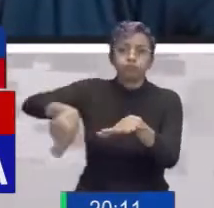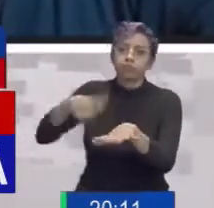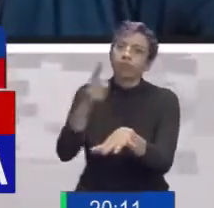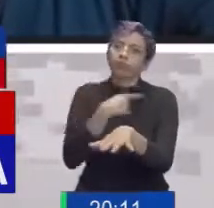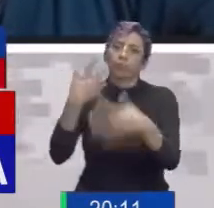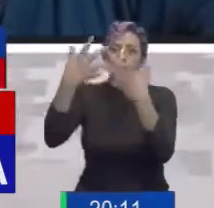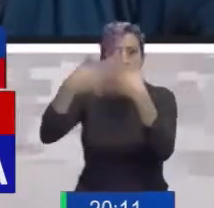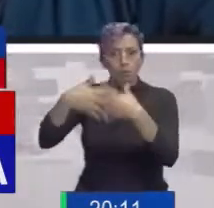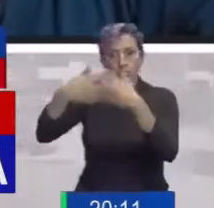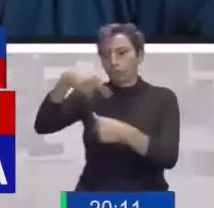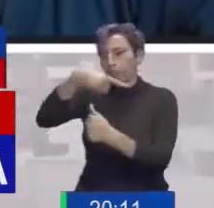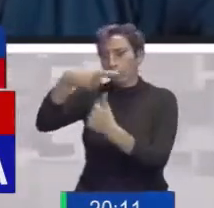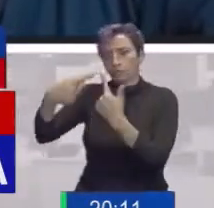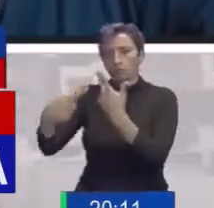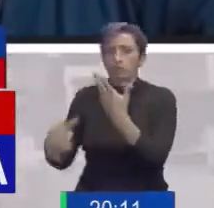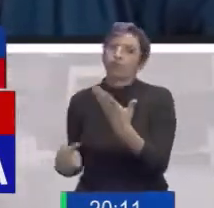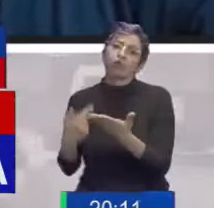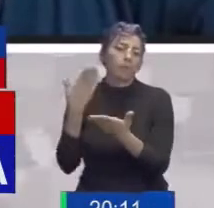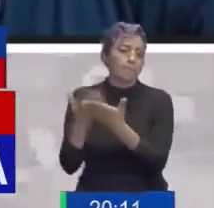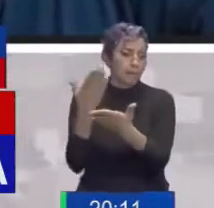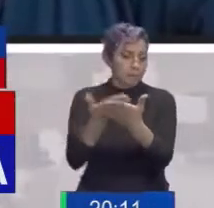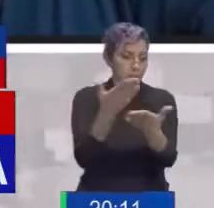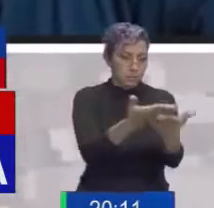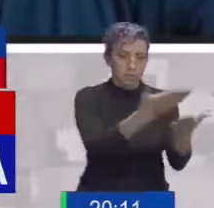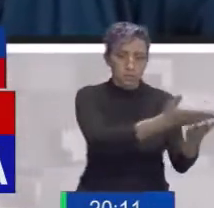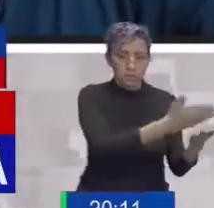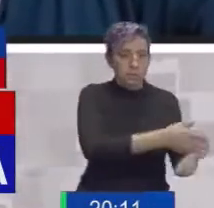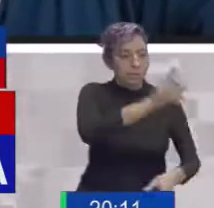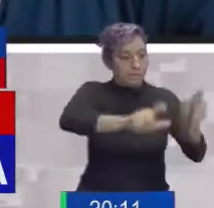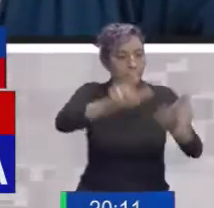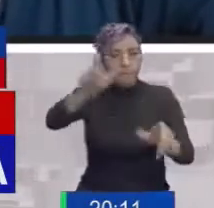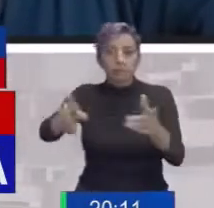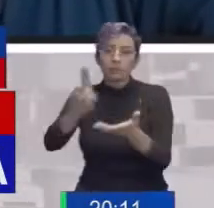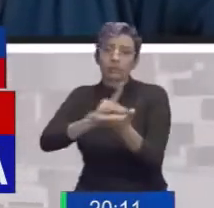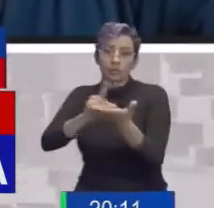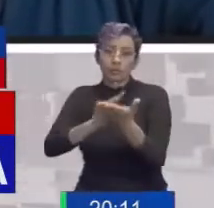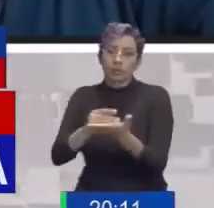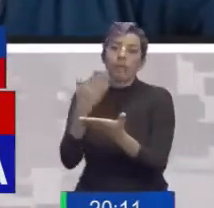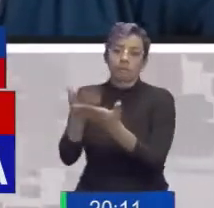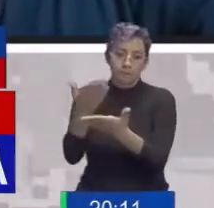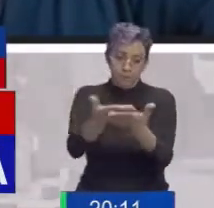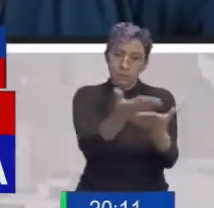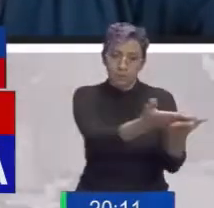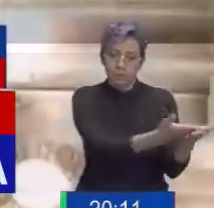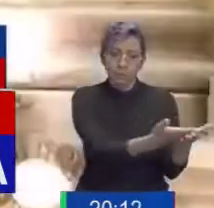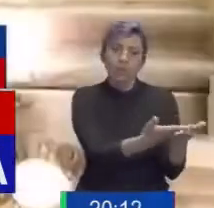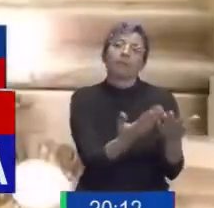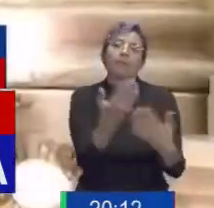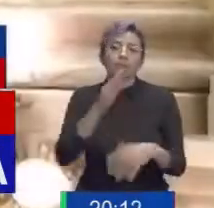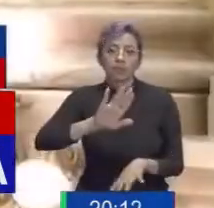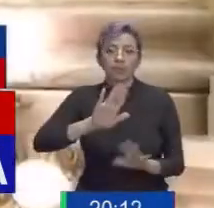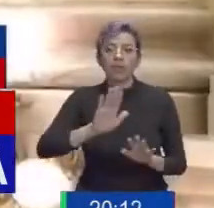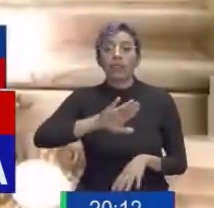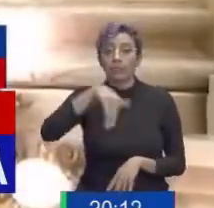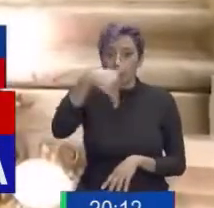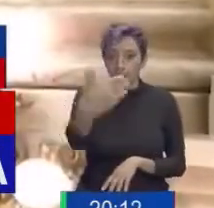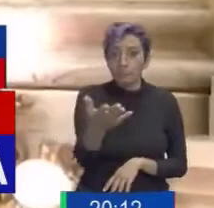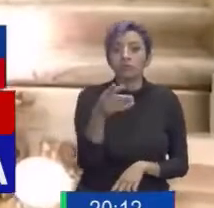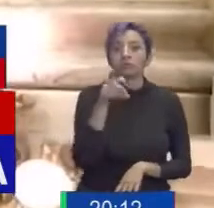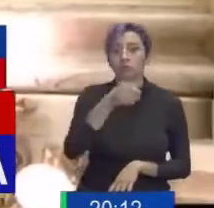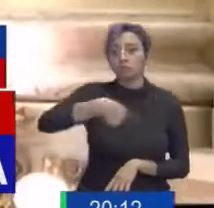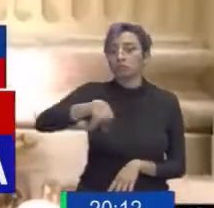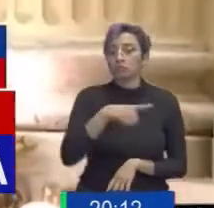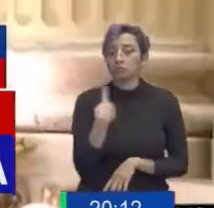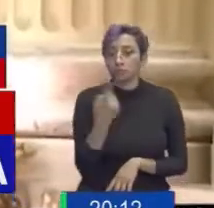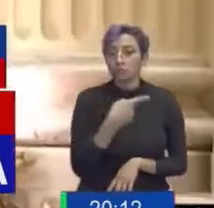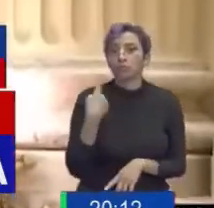a distintos legisladores. En un momento llegó a haber 11 proyectos distintos que por suerte se fueron unificando. O sea,